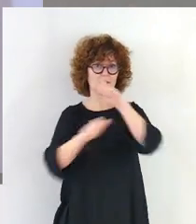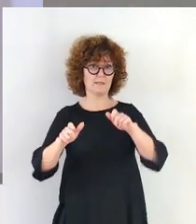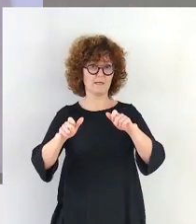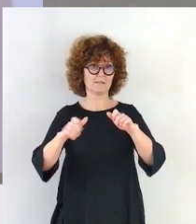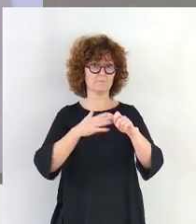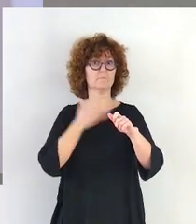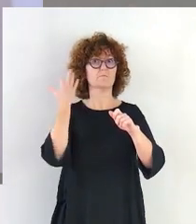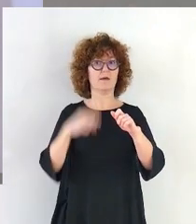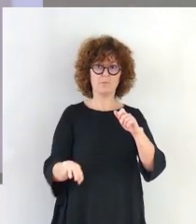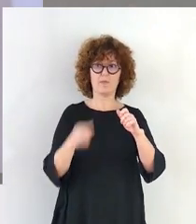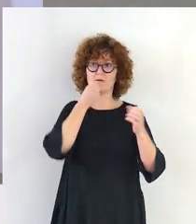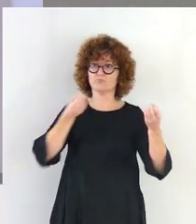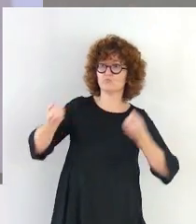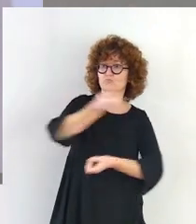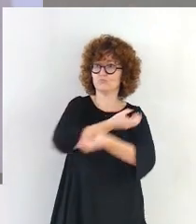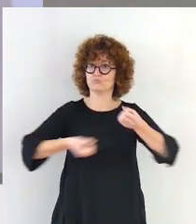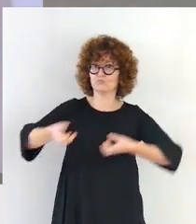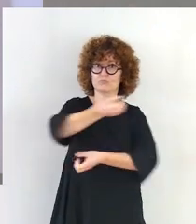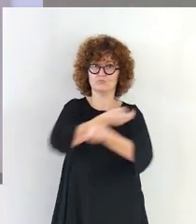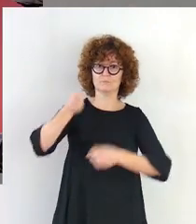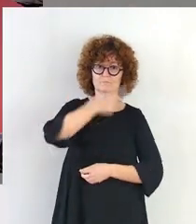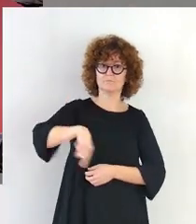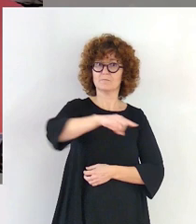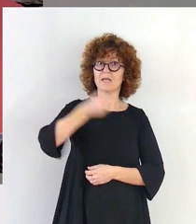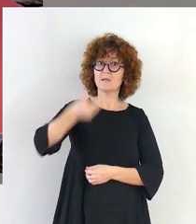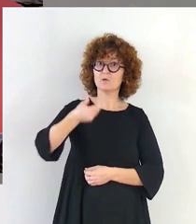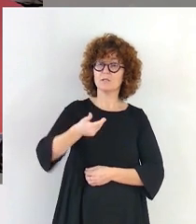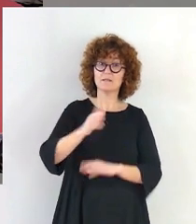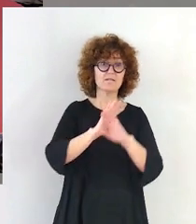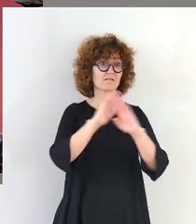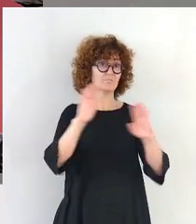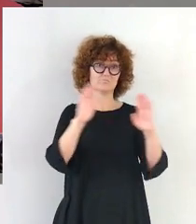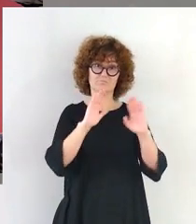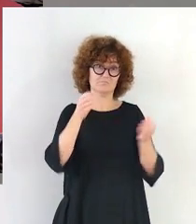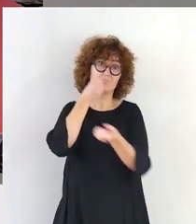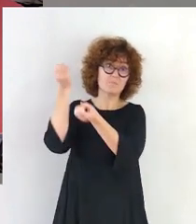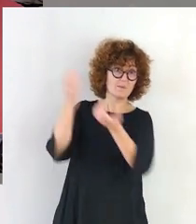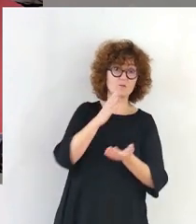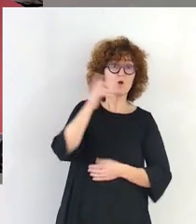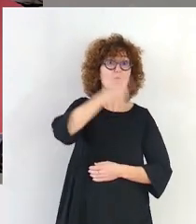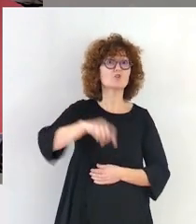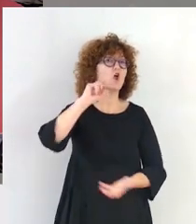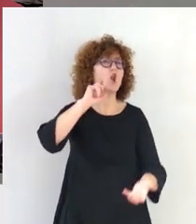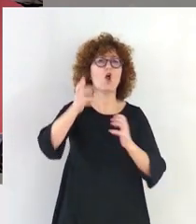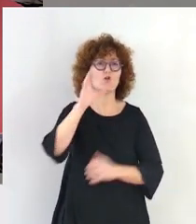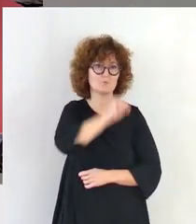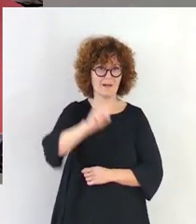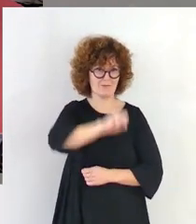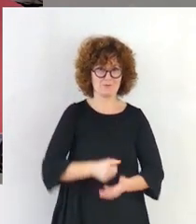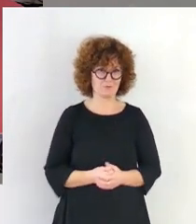poder compartir la información que consideráis de valor y solo Solo deciros que bienvenidos porque sois unos locos maravillosos